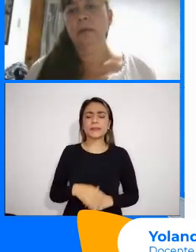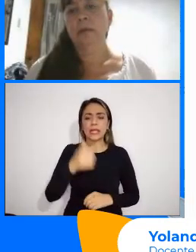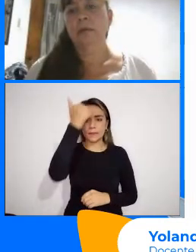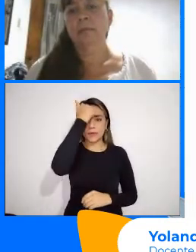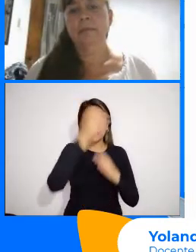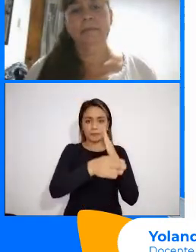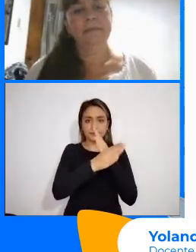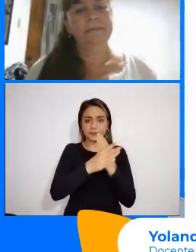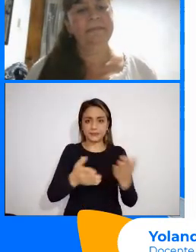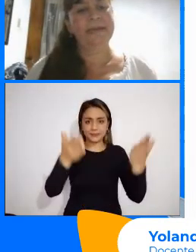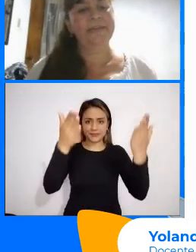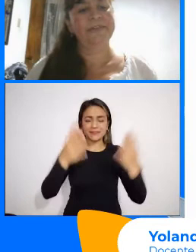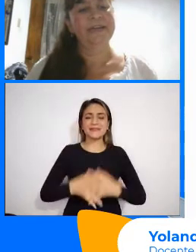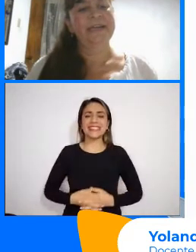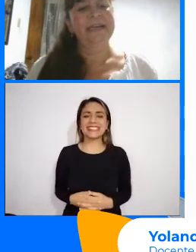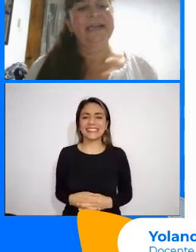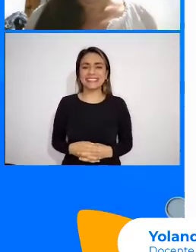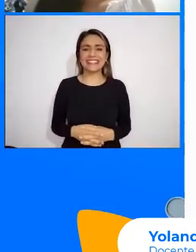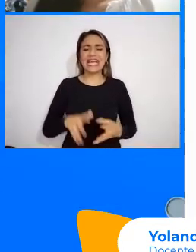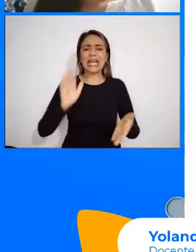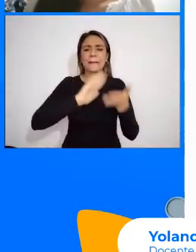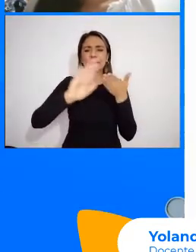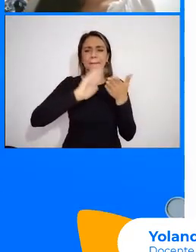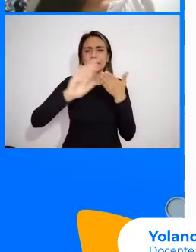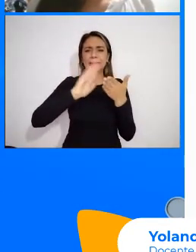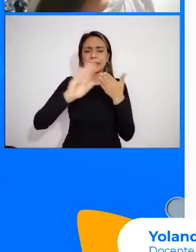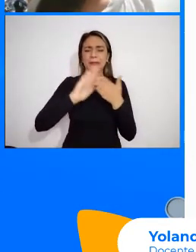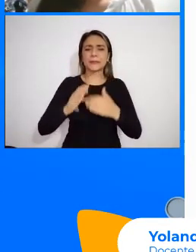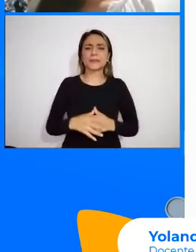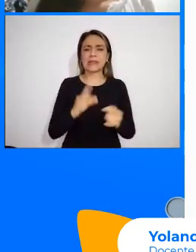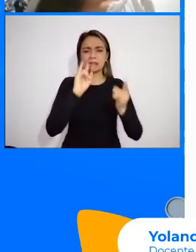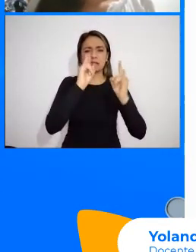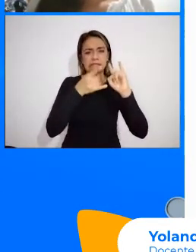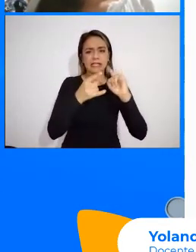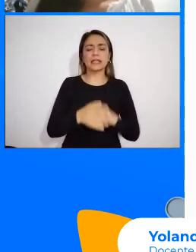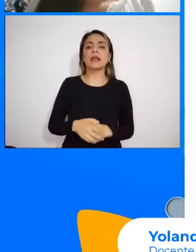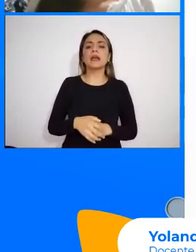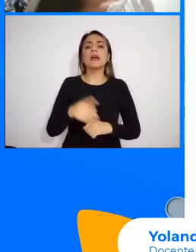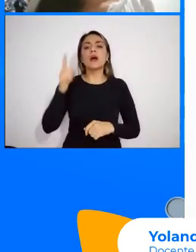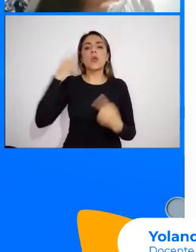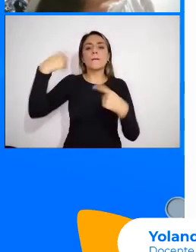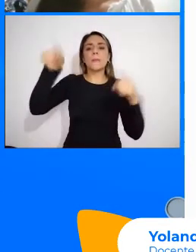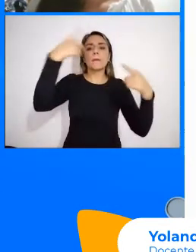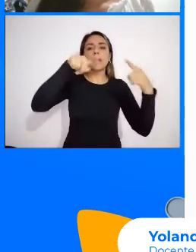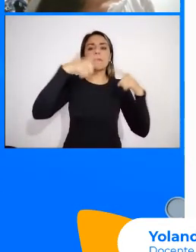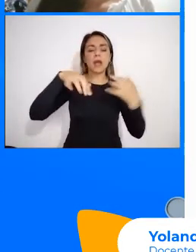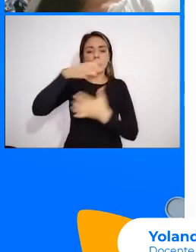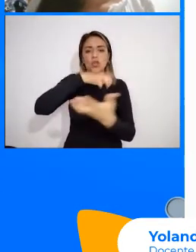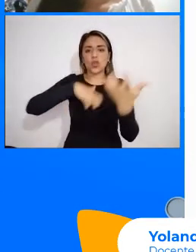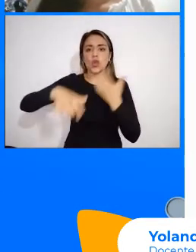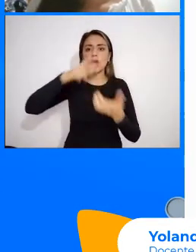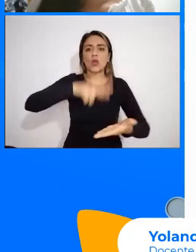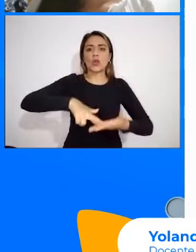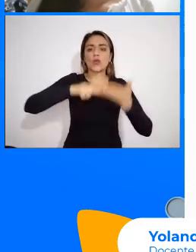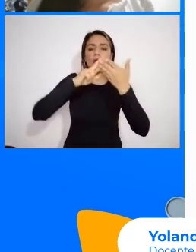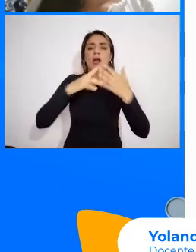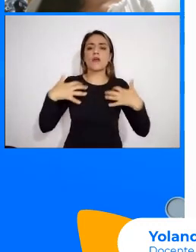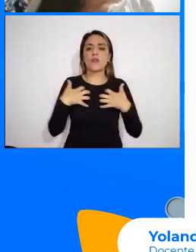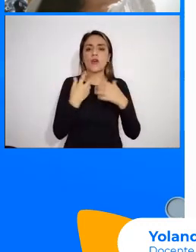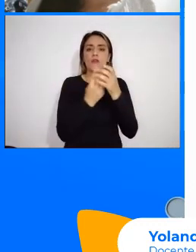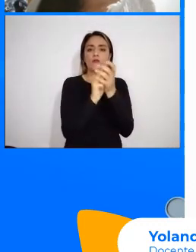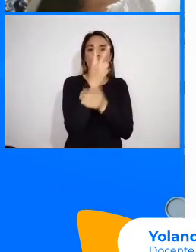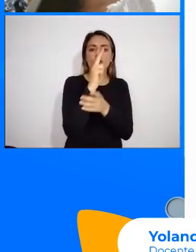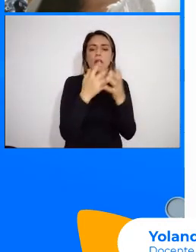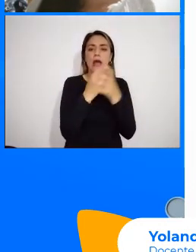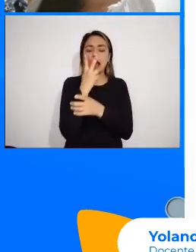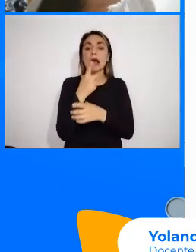tranquila. Perdón. Recorridos por senderos ecológicos, recuperación de flora. Hay quienes